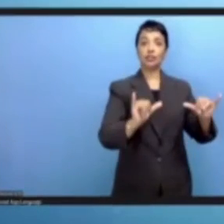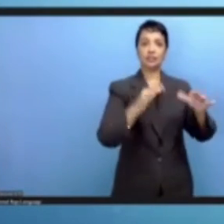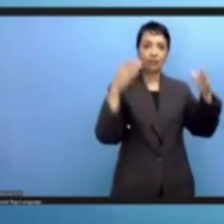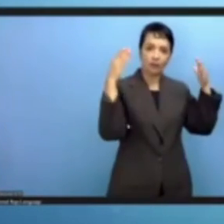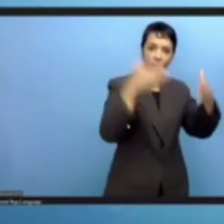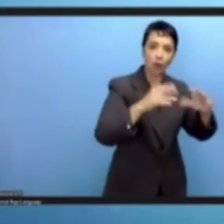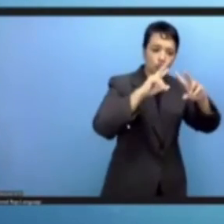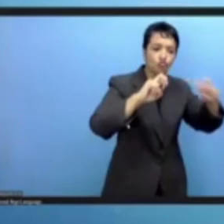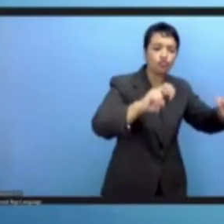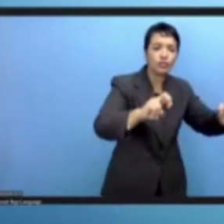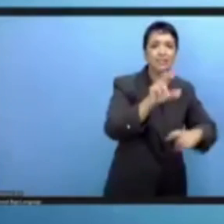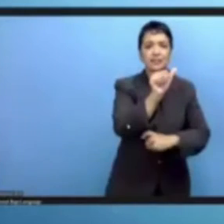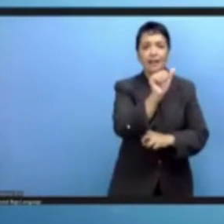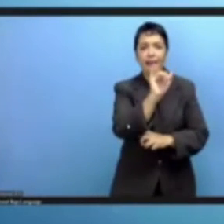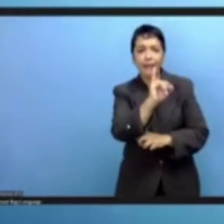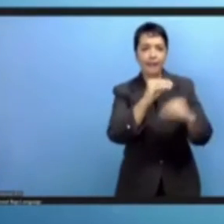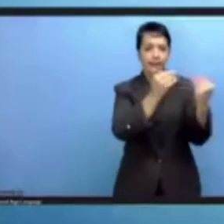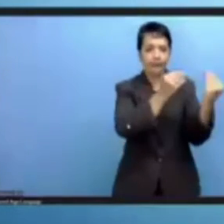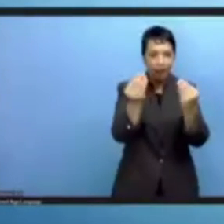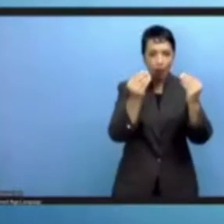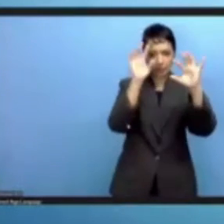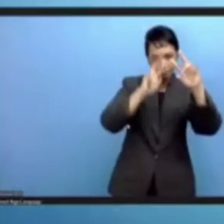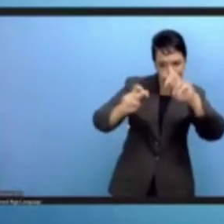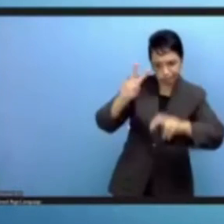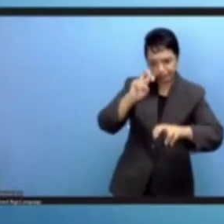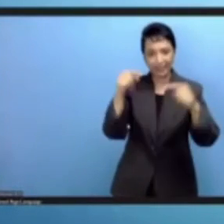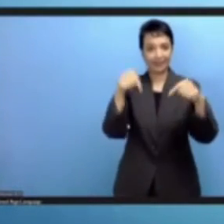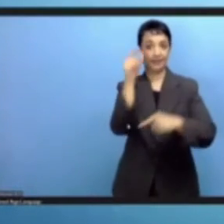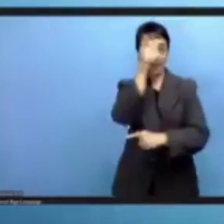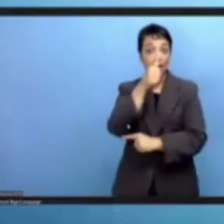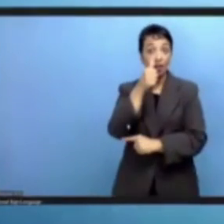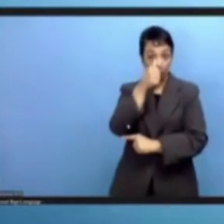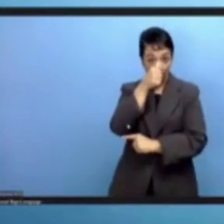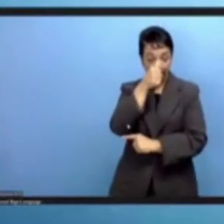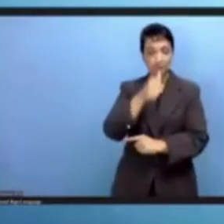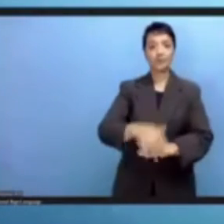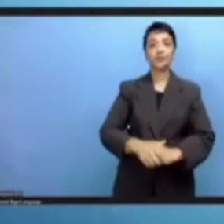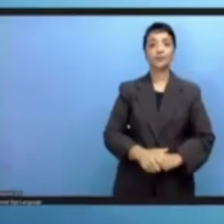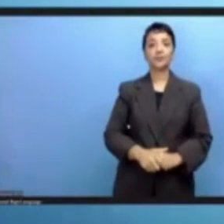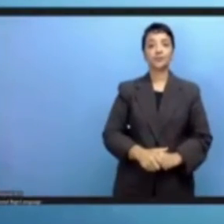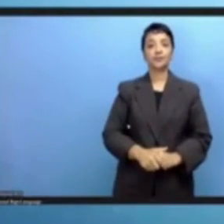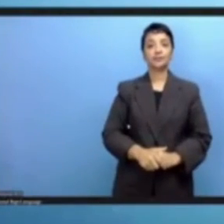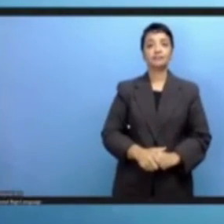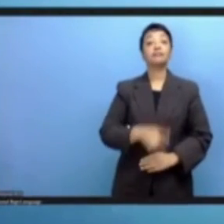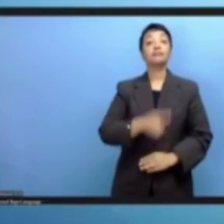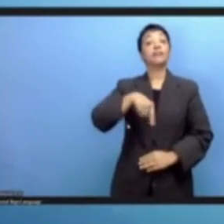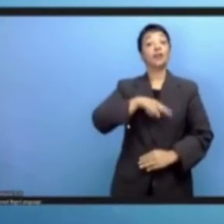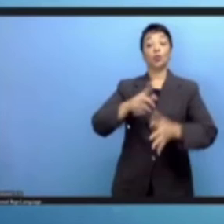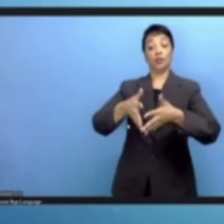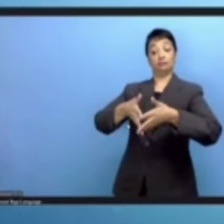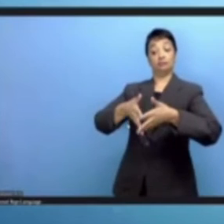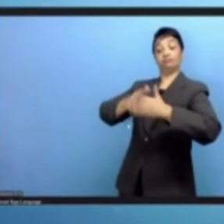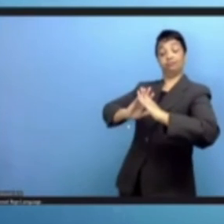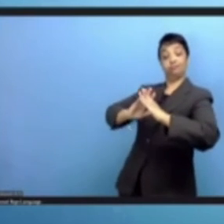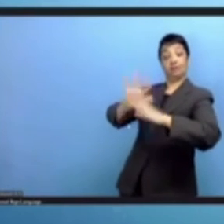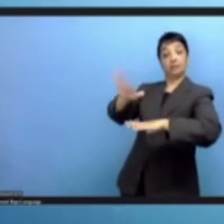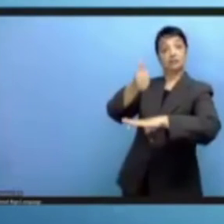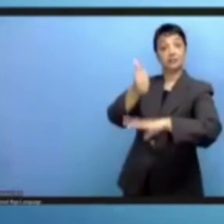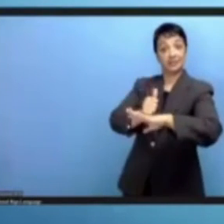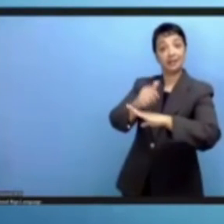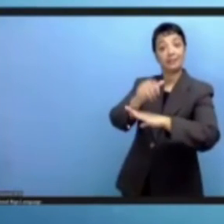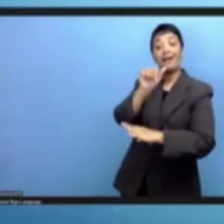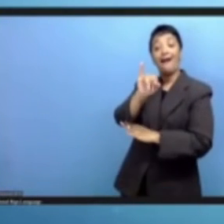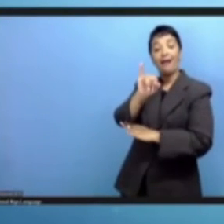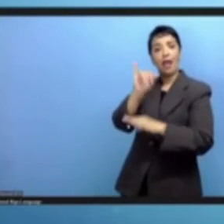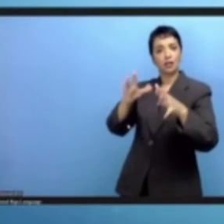hemos establecido Una institución dedicada a la Inteligencia artificial en la investigación vinculada con esta y las